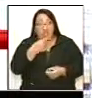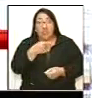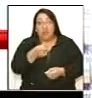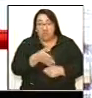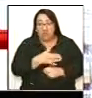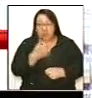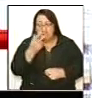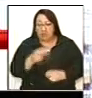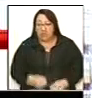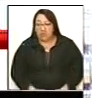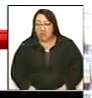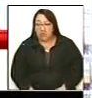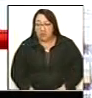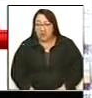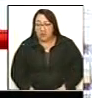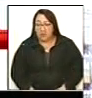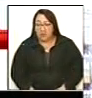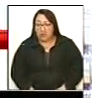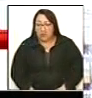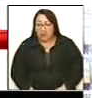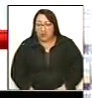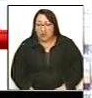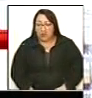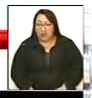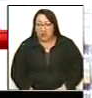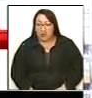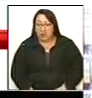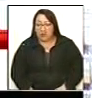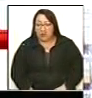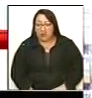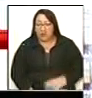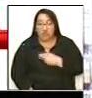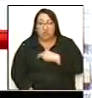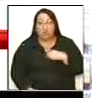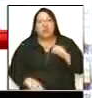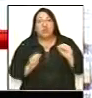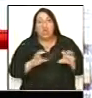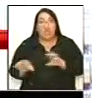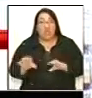Justicia. Nosotros sí las hemos hecho.